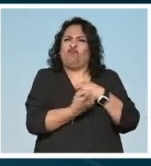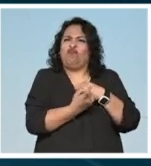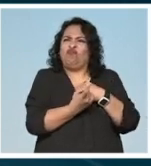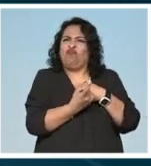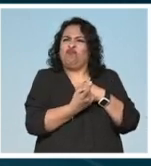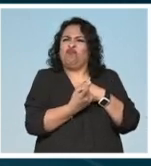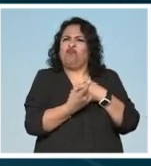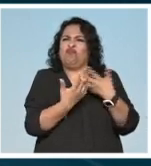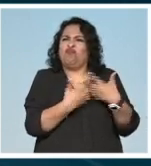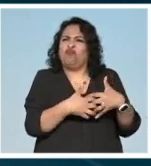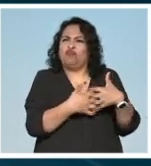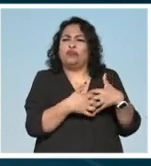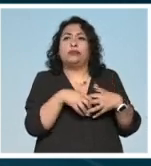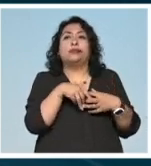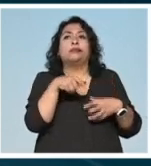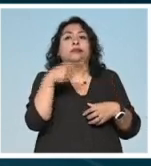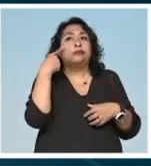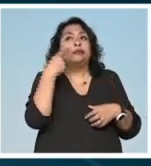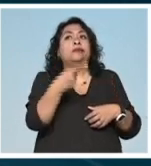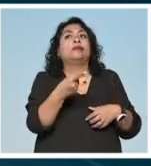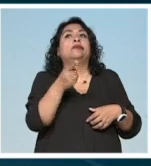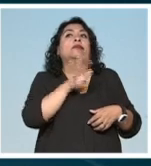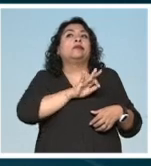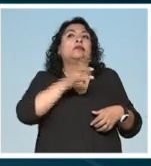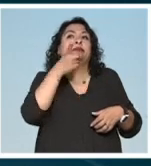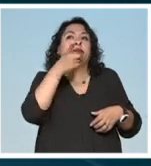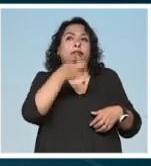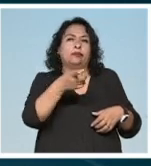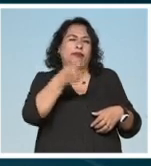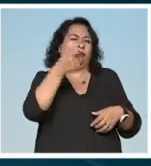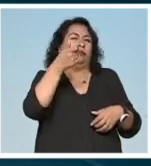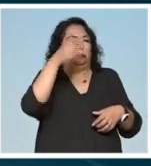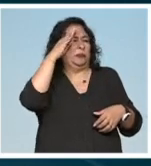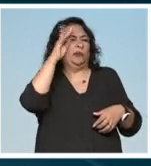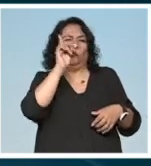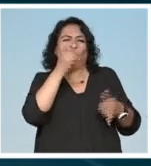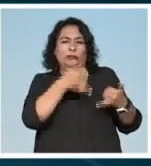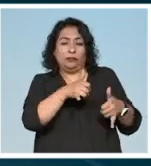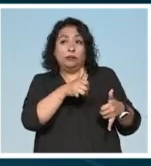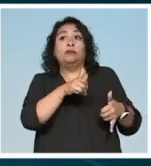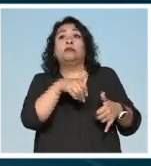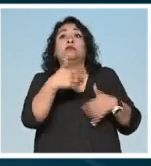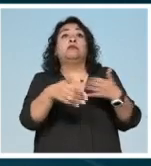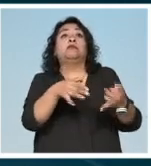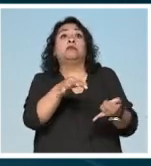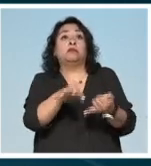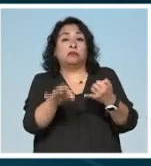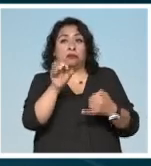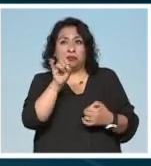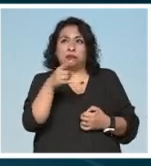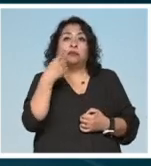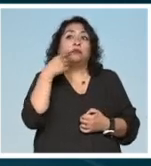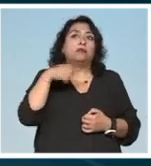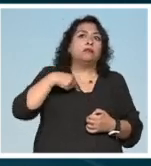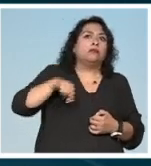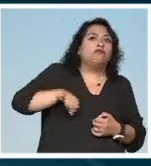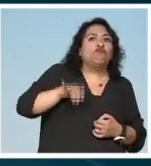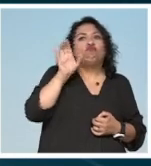apreciar piezas que, si bien no se pueden considerar en principio como juguetes, a final de cuentas despiertan el